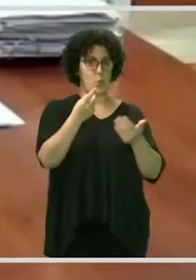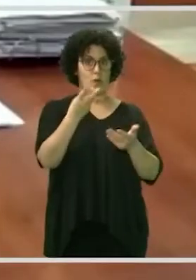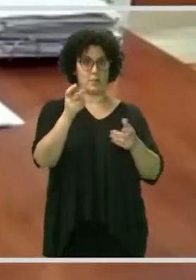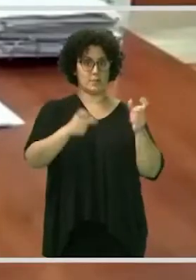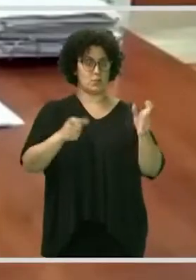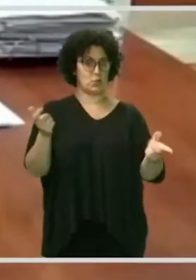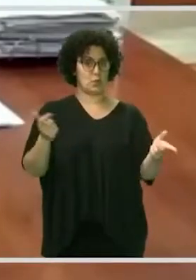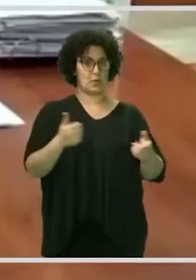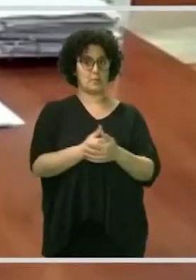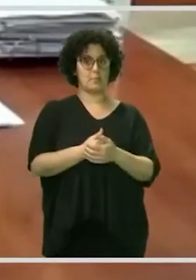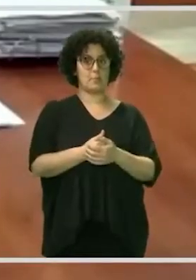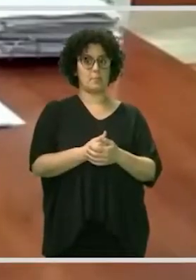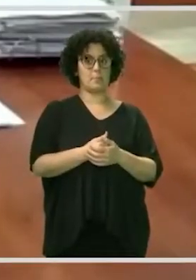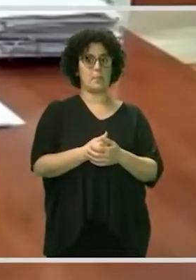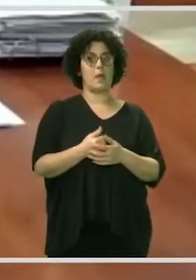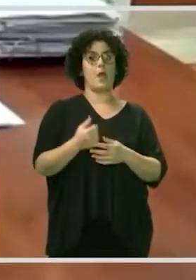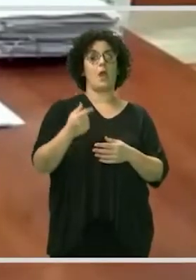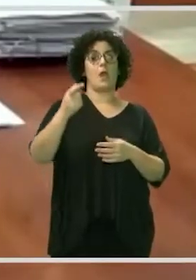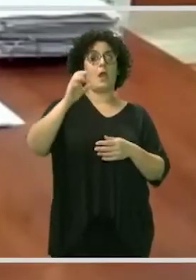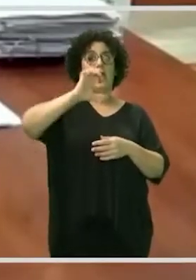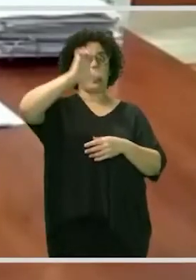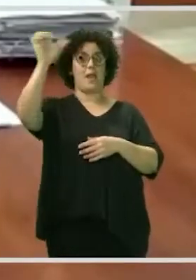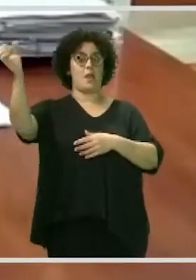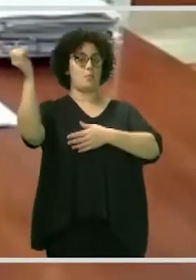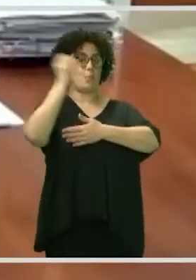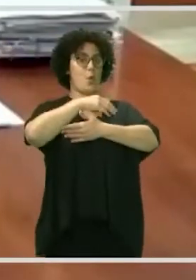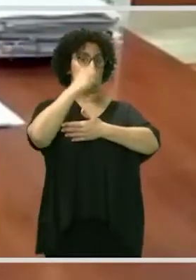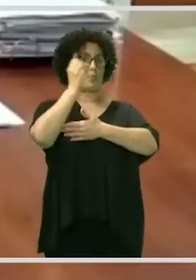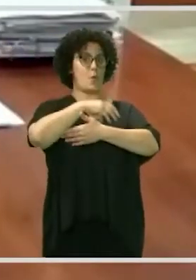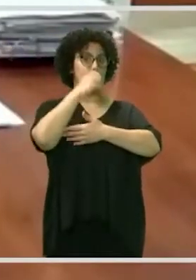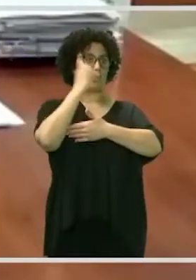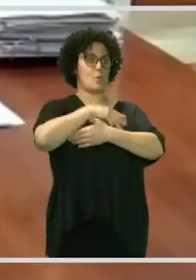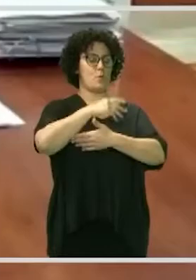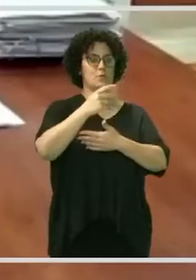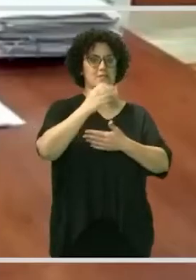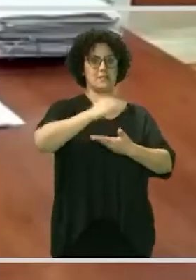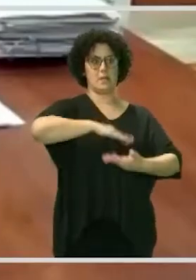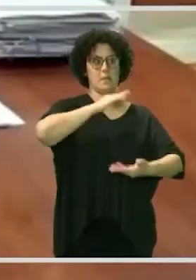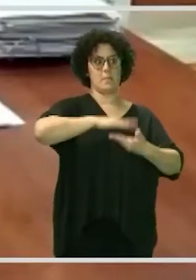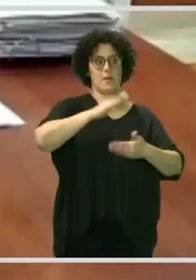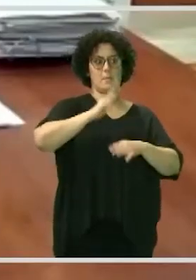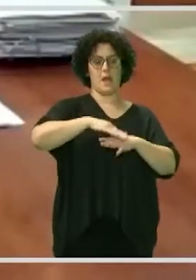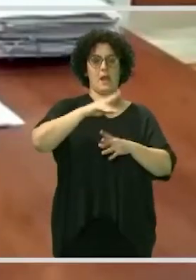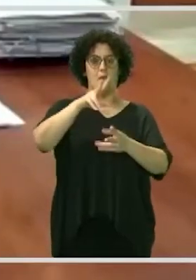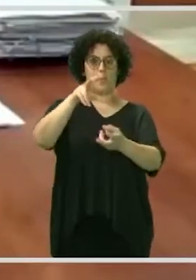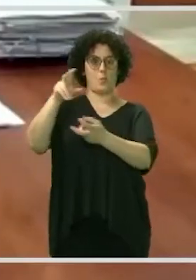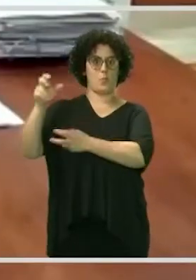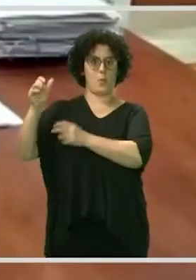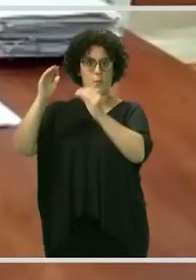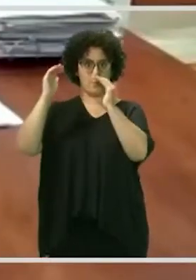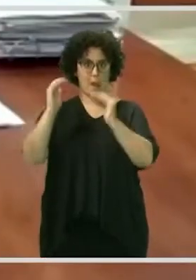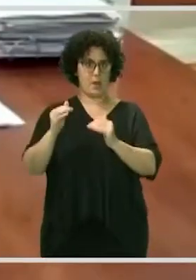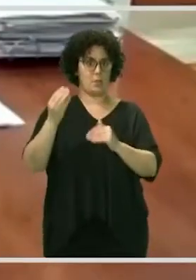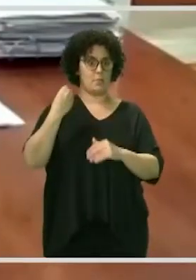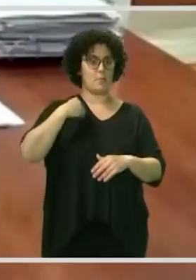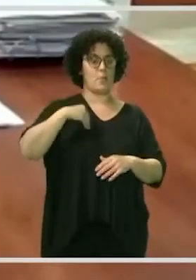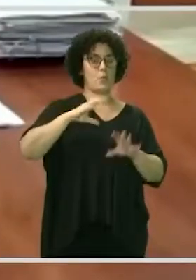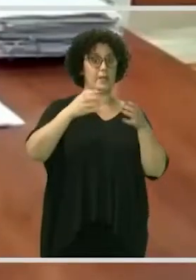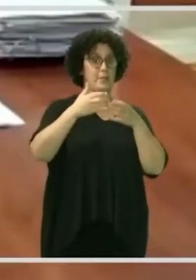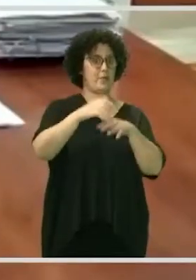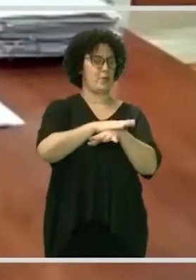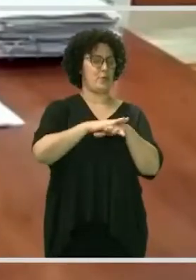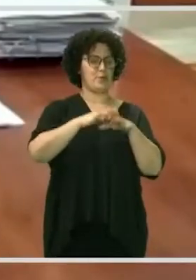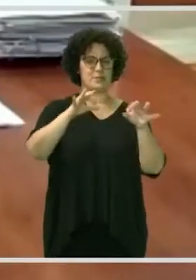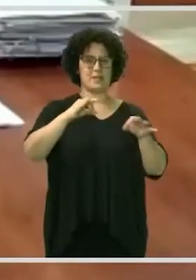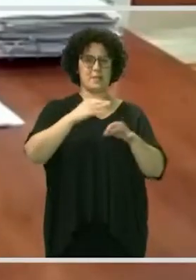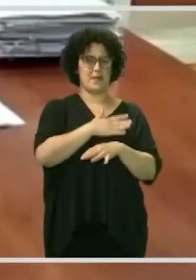Hemos conseguido fondos año tras año para bajar la presión fiscal de los ciudadanos. Ha sido una premisa de este equipo de gobierno, de este